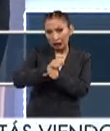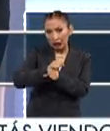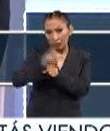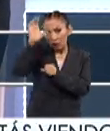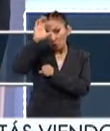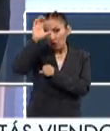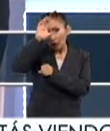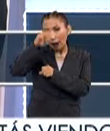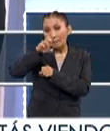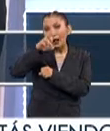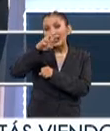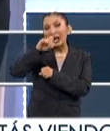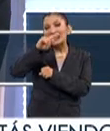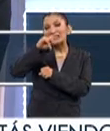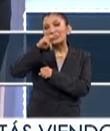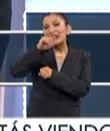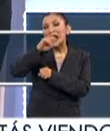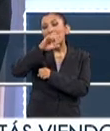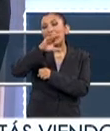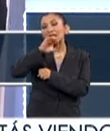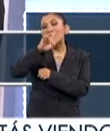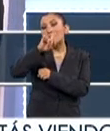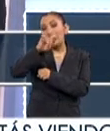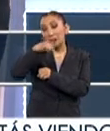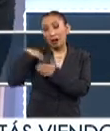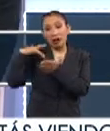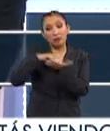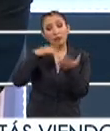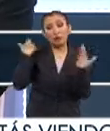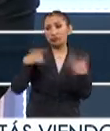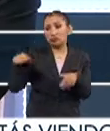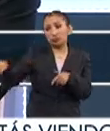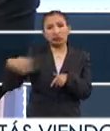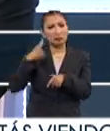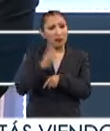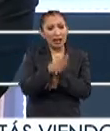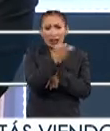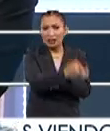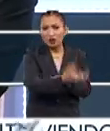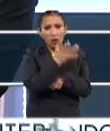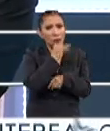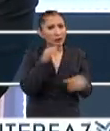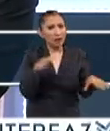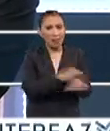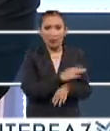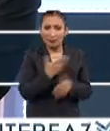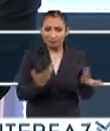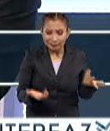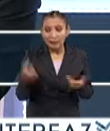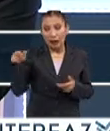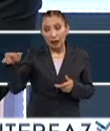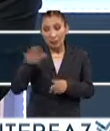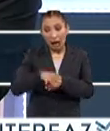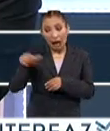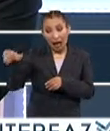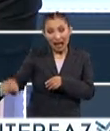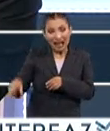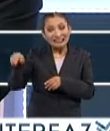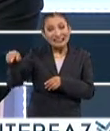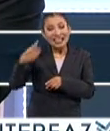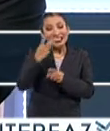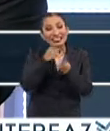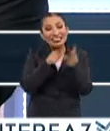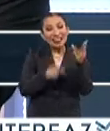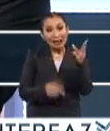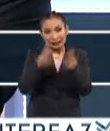de Cultura, María Cristina García Cepeda, sin cuyo respaldo esto no hubiera sido posible. Particularmente las